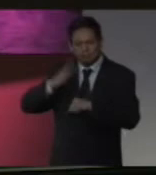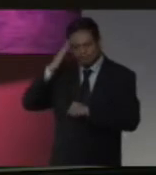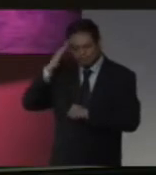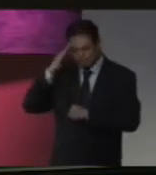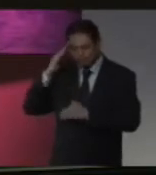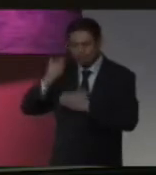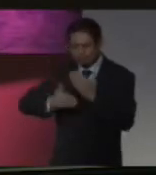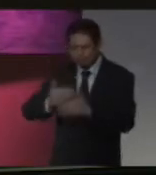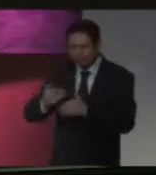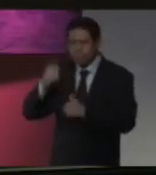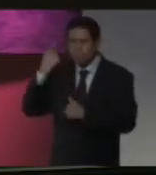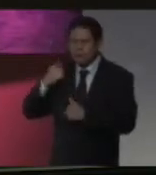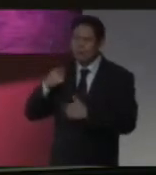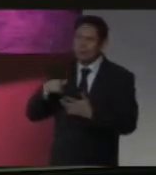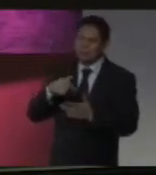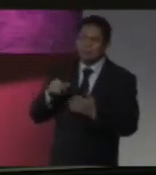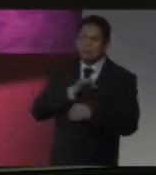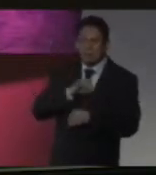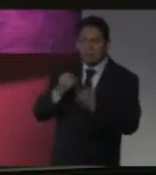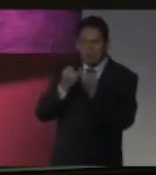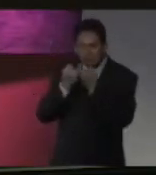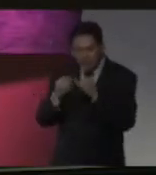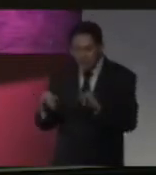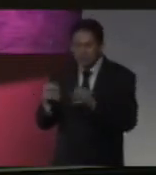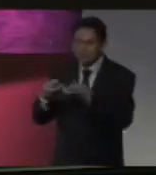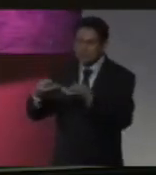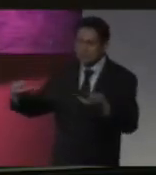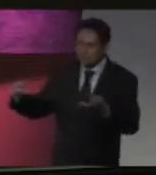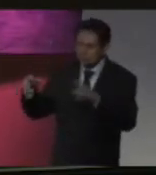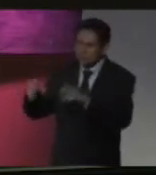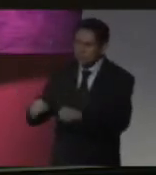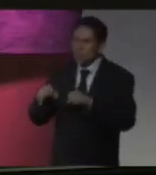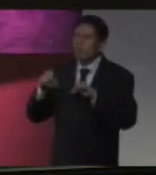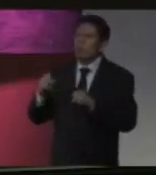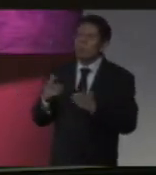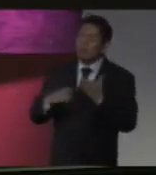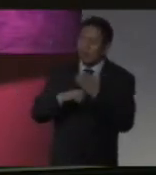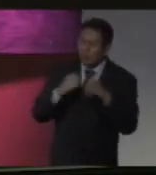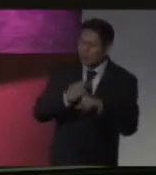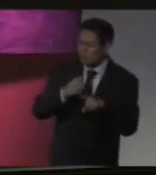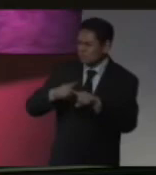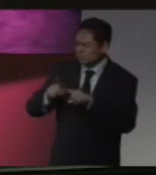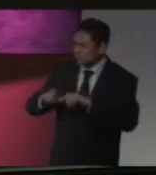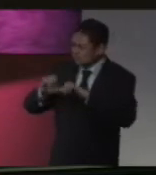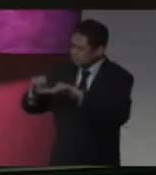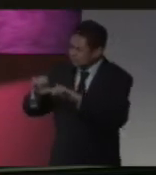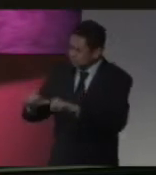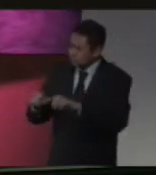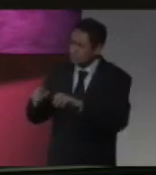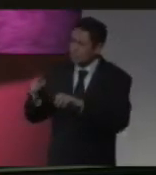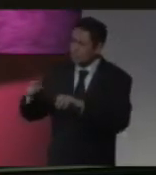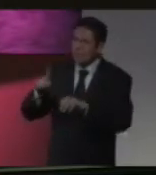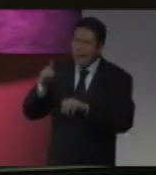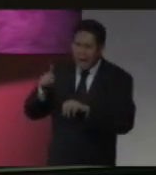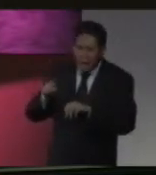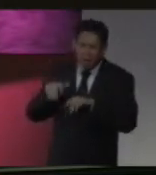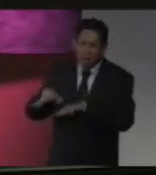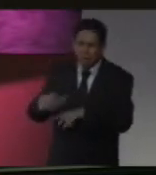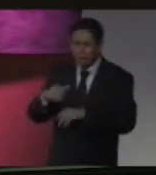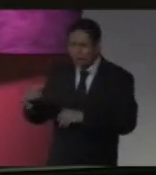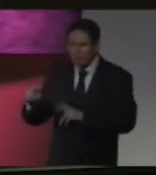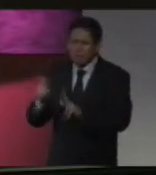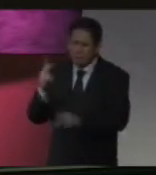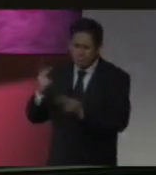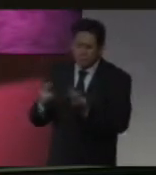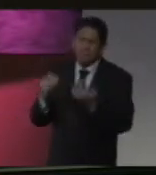autonomía, al territorio, la posesión de las tierras, el cuidado de los recursos y además el trabajo cotidiano, nutrición,